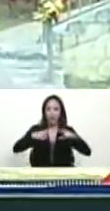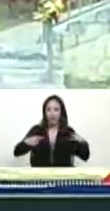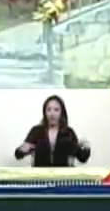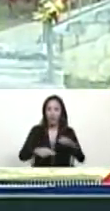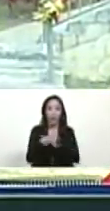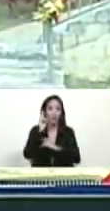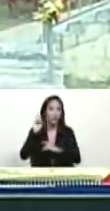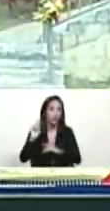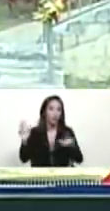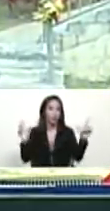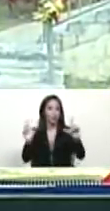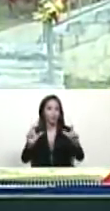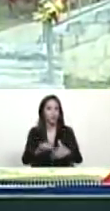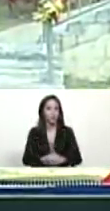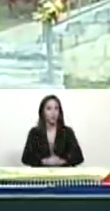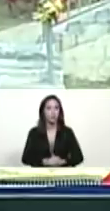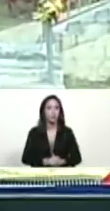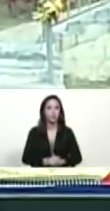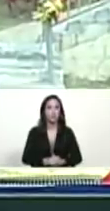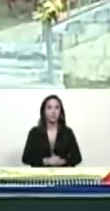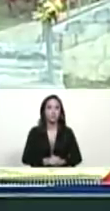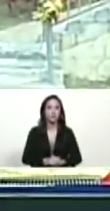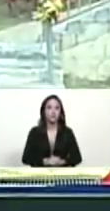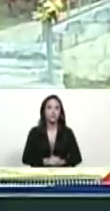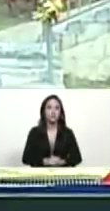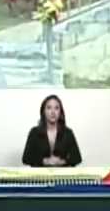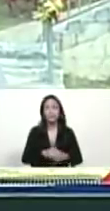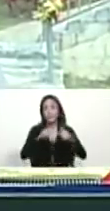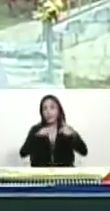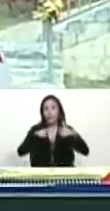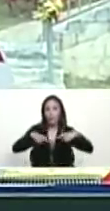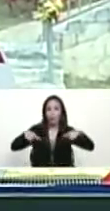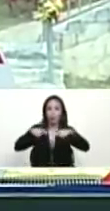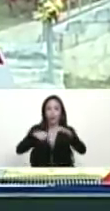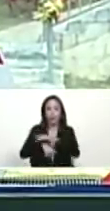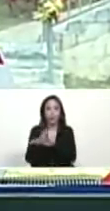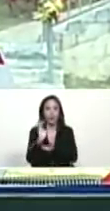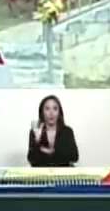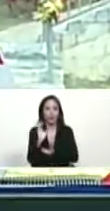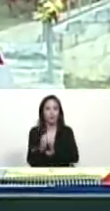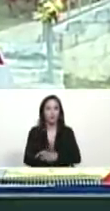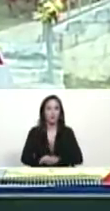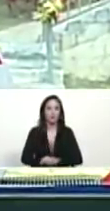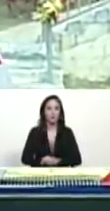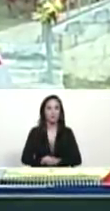de radio y televisión desde el Valle, Caracas.